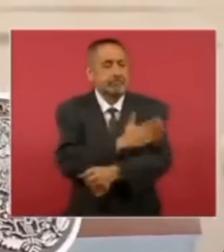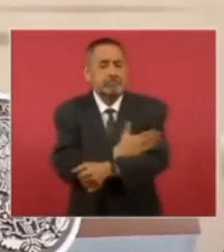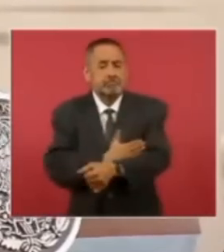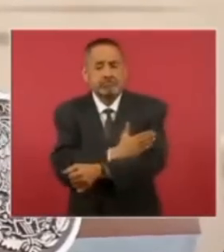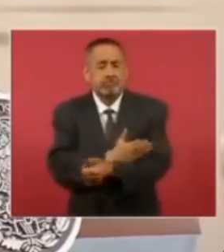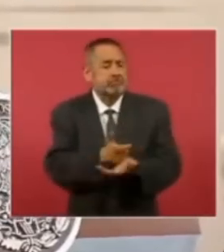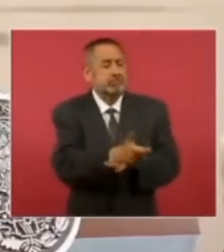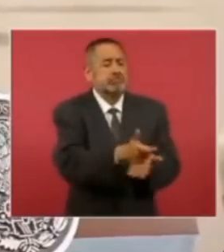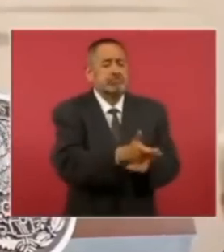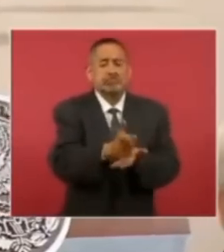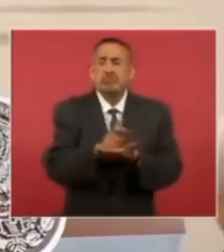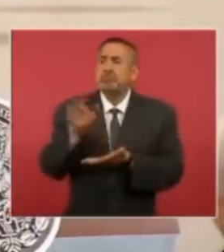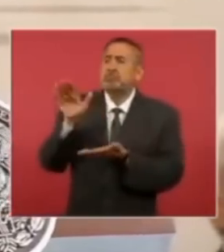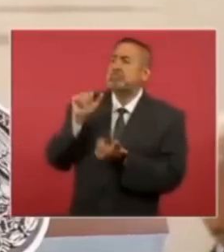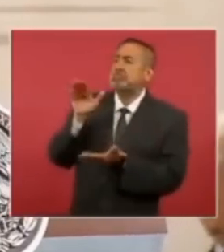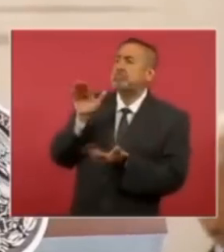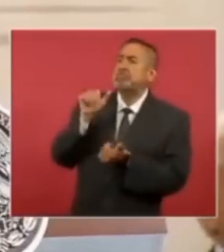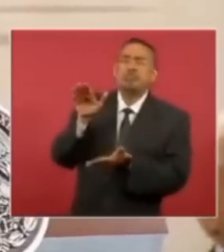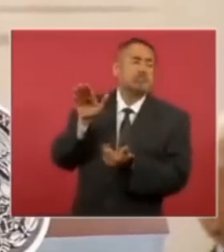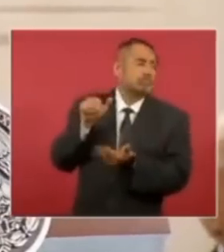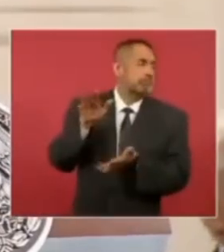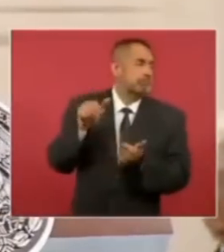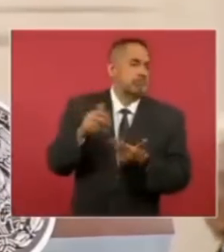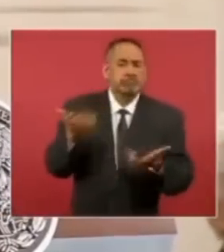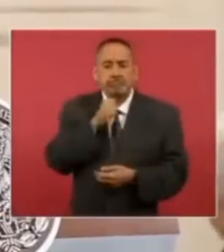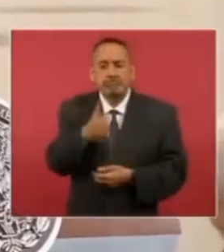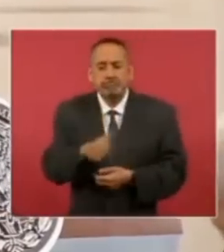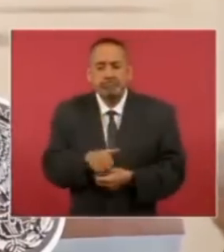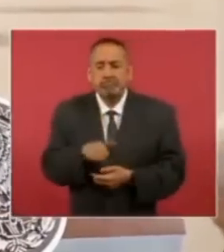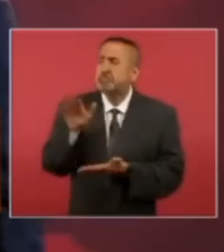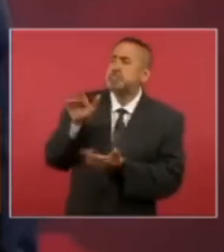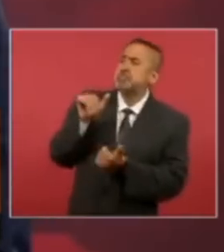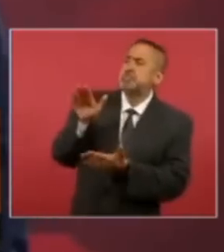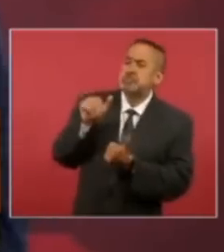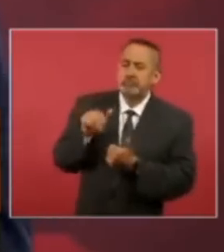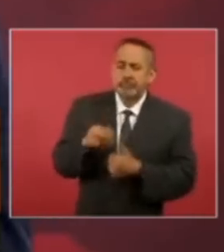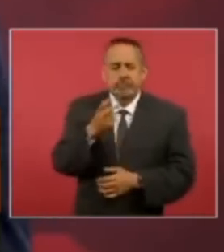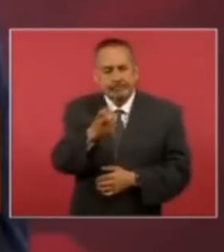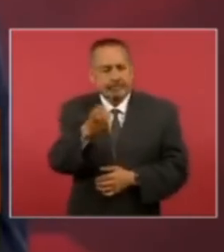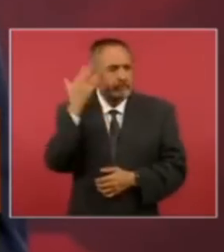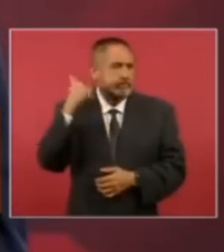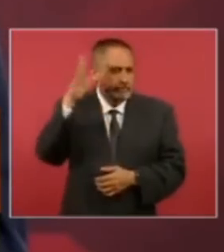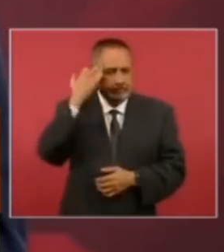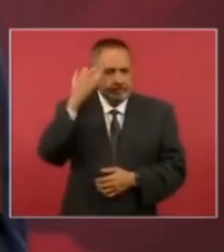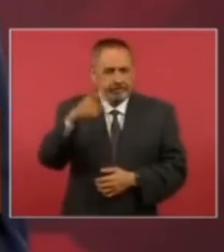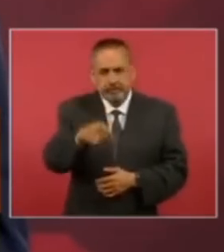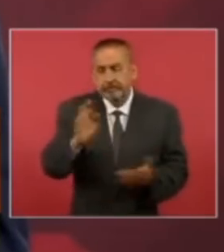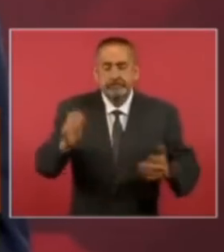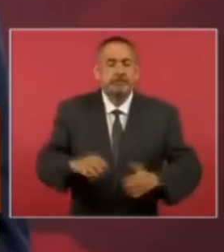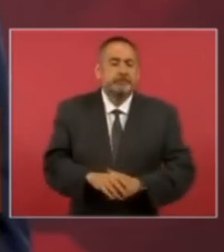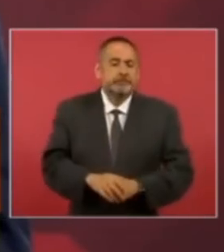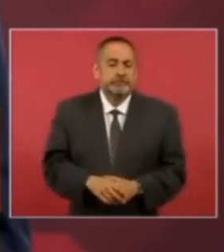Vicente Fox, ocultó la lista de los empresarios que les condonaban impuestos. Hoy